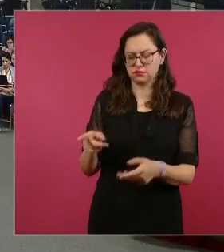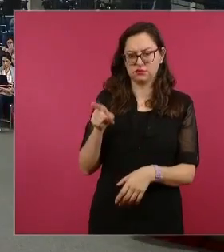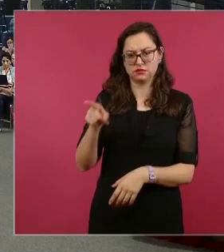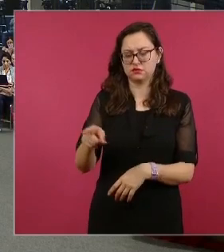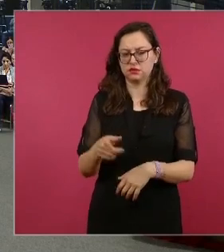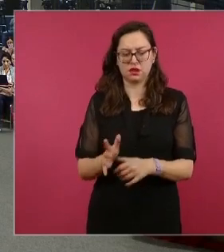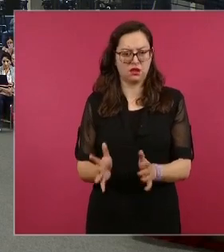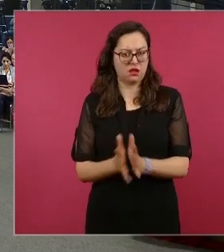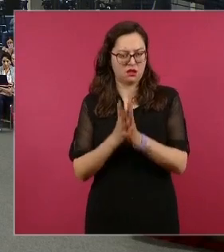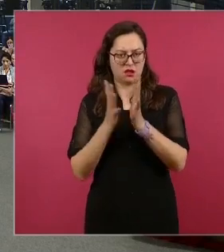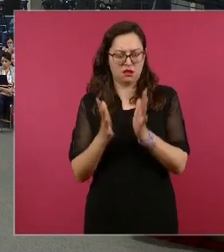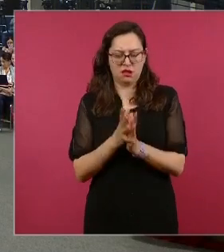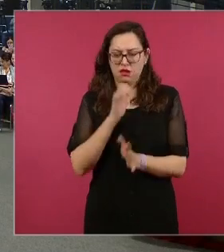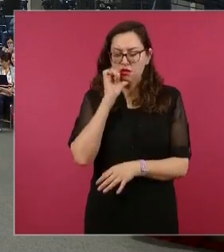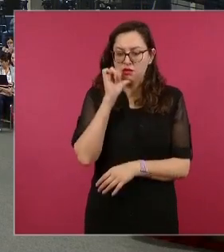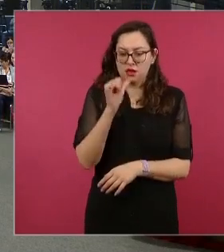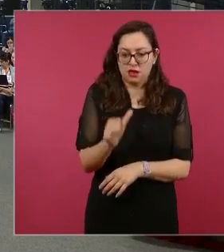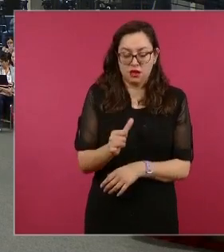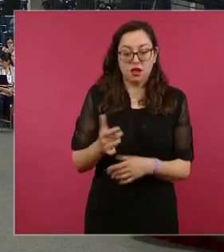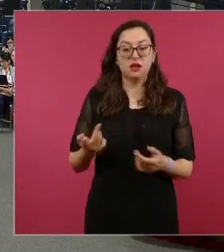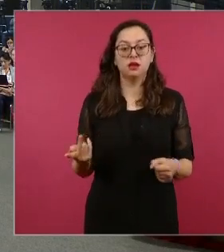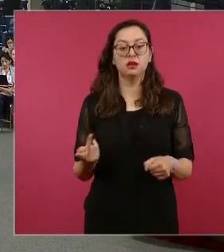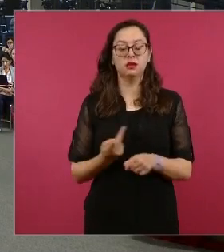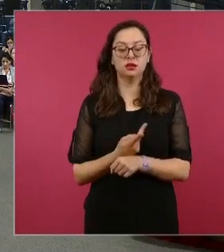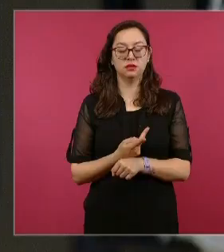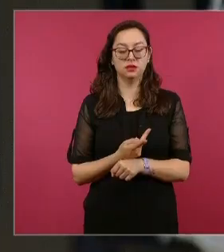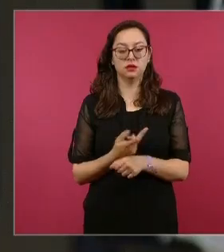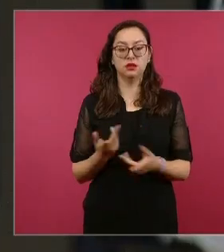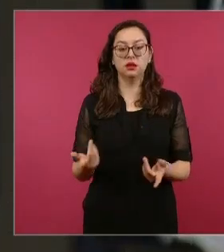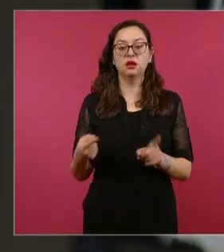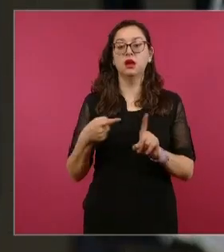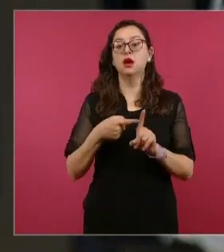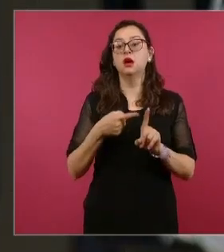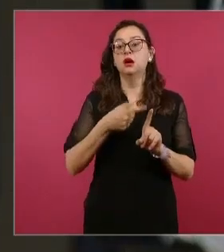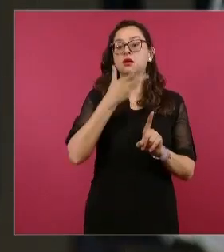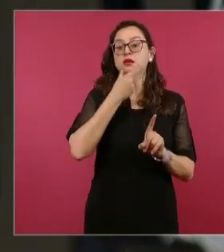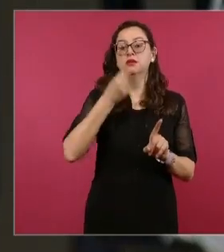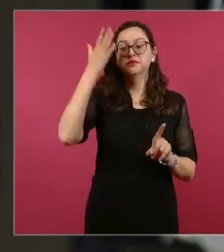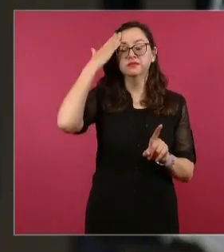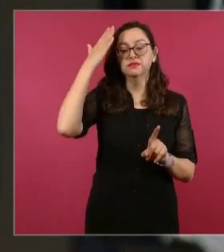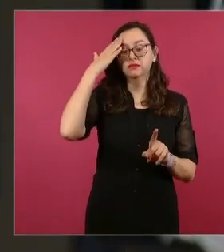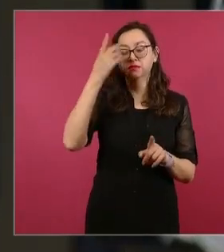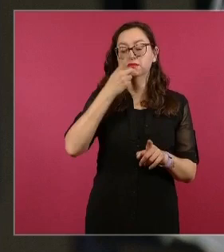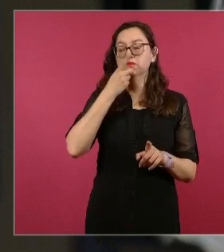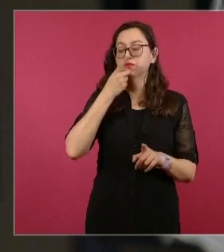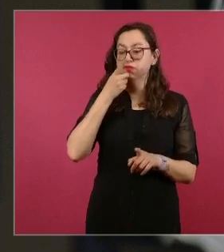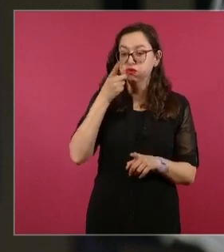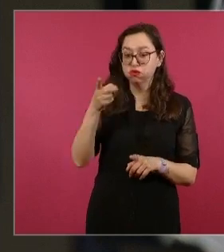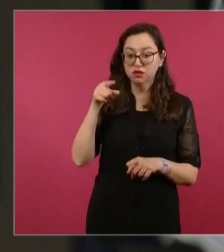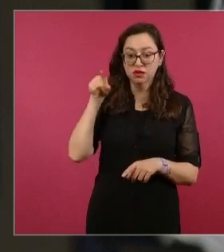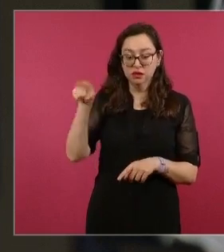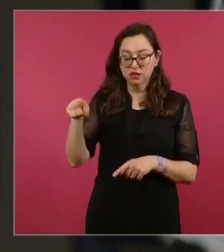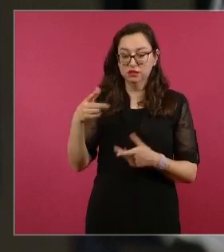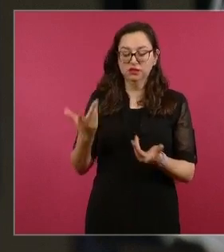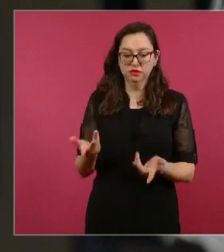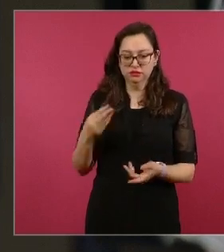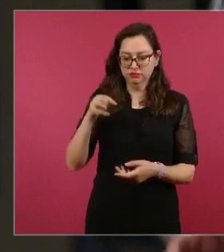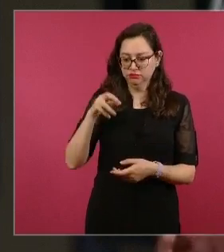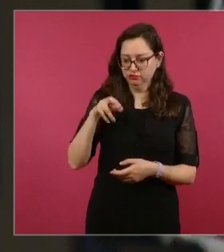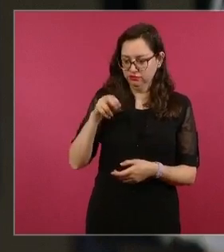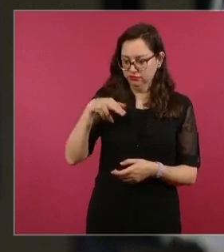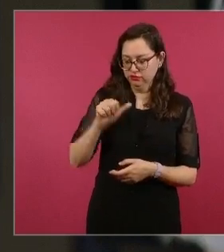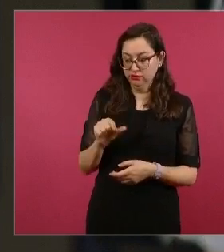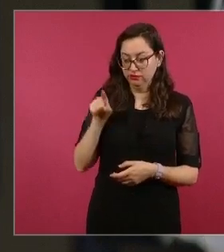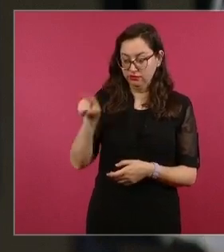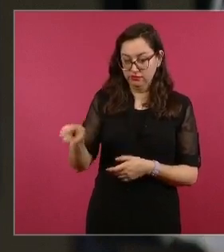local. Y llama la atención que hace unos días este líder señaló que Morena le había dado un trato digno y